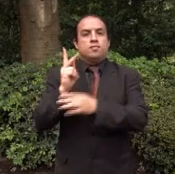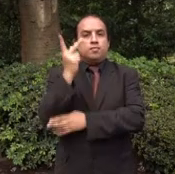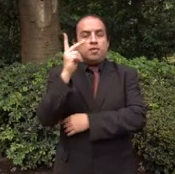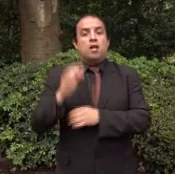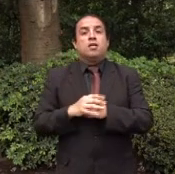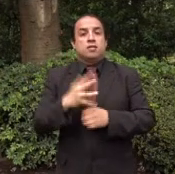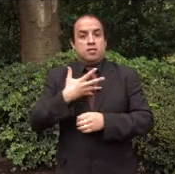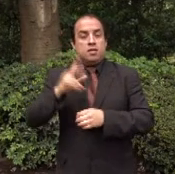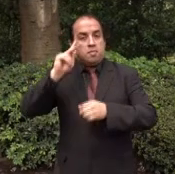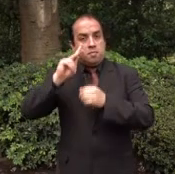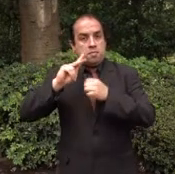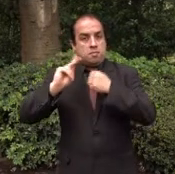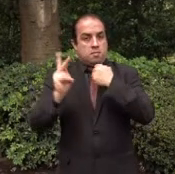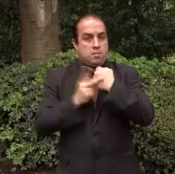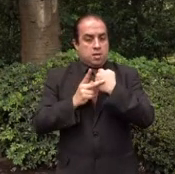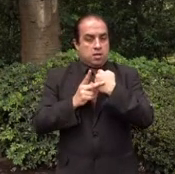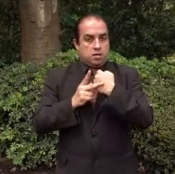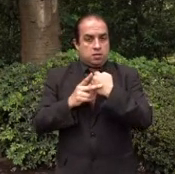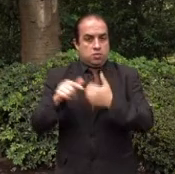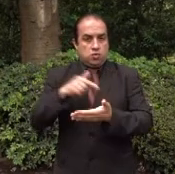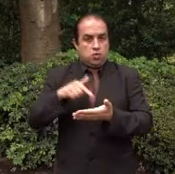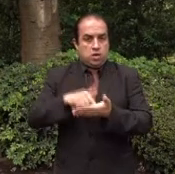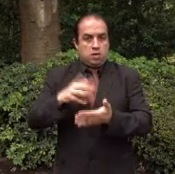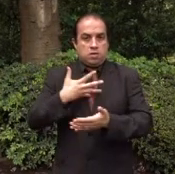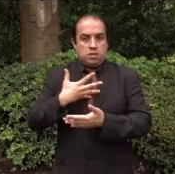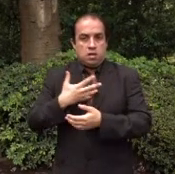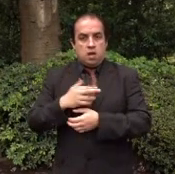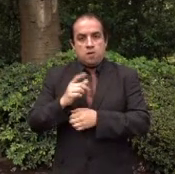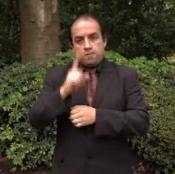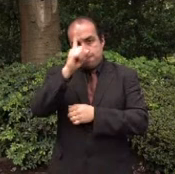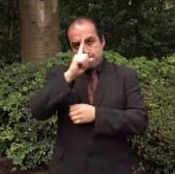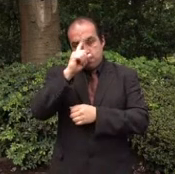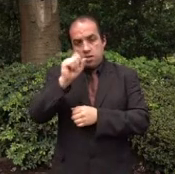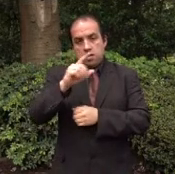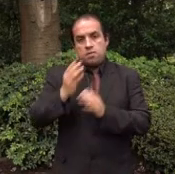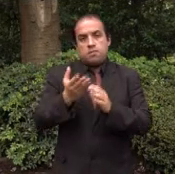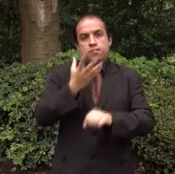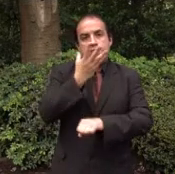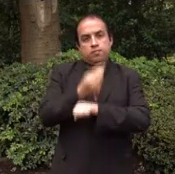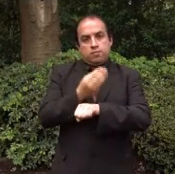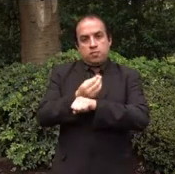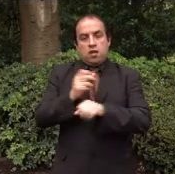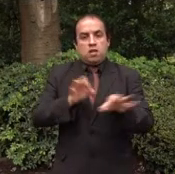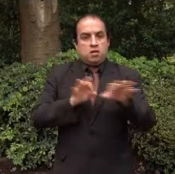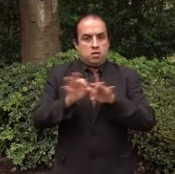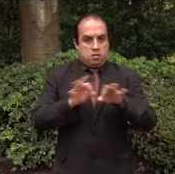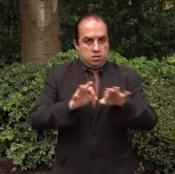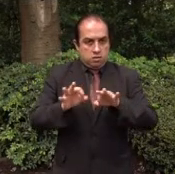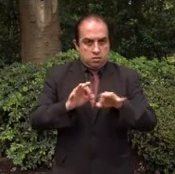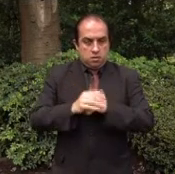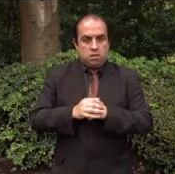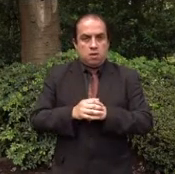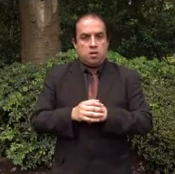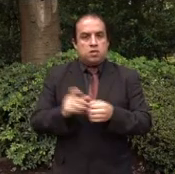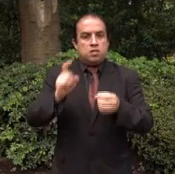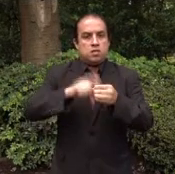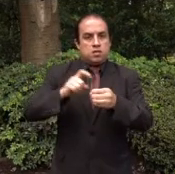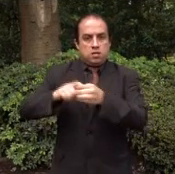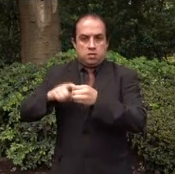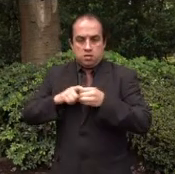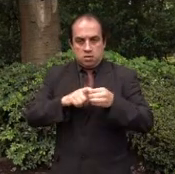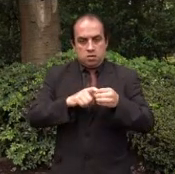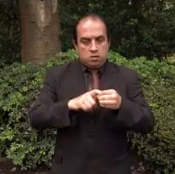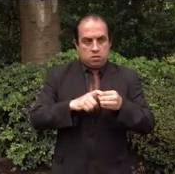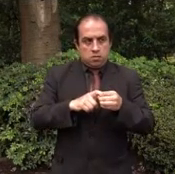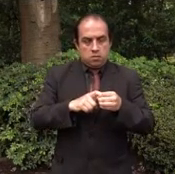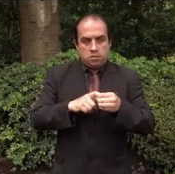Un nodo que incorpora el Jardín Etnobotánico Ampliado y la restauración ecológica del Lago Menor, y los integra con el Museo de Historia Natural,